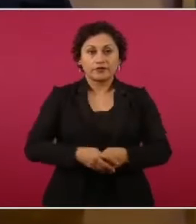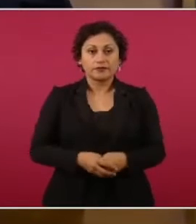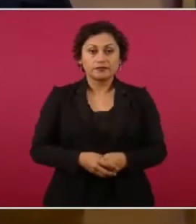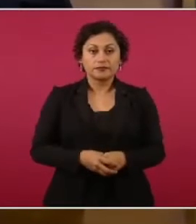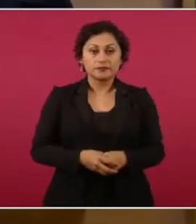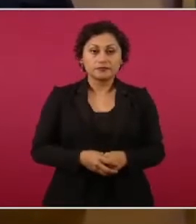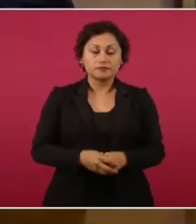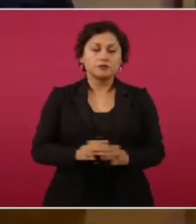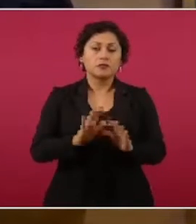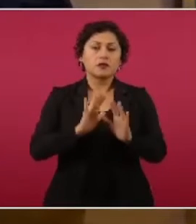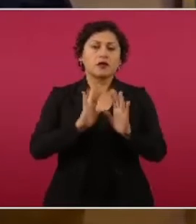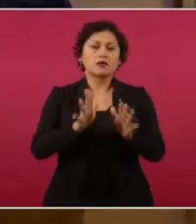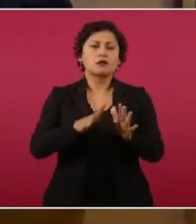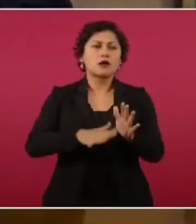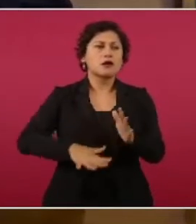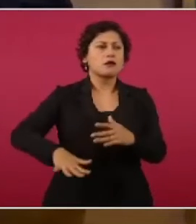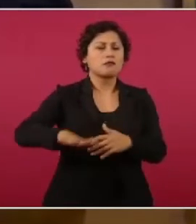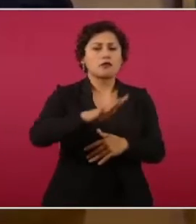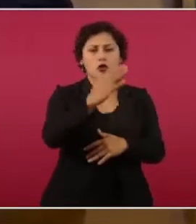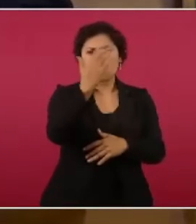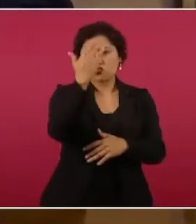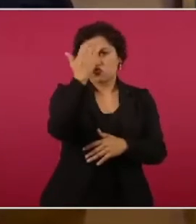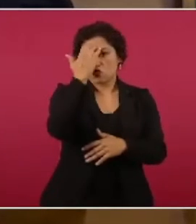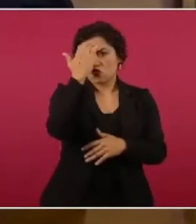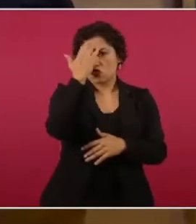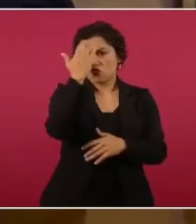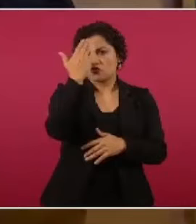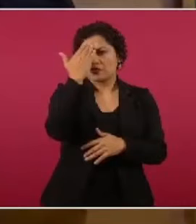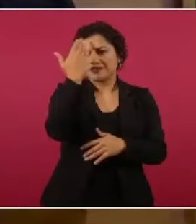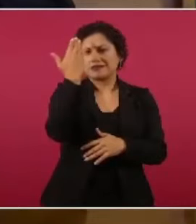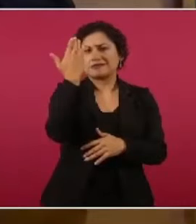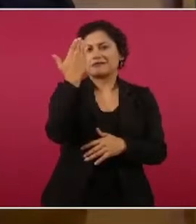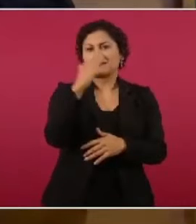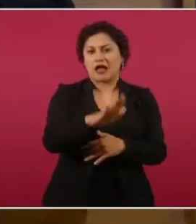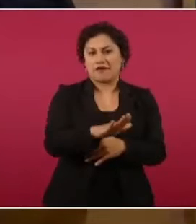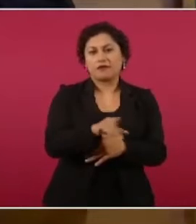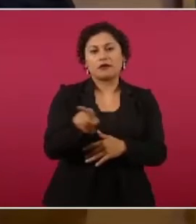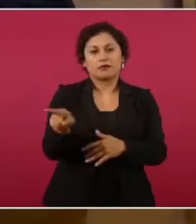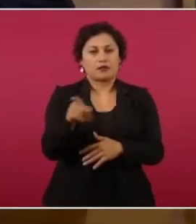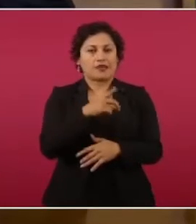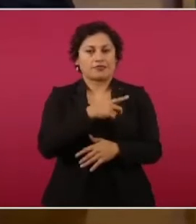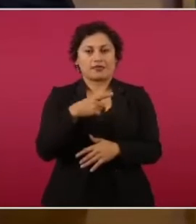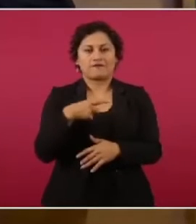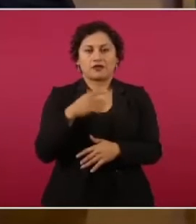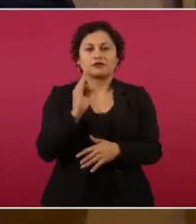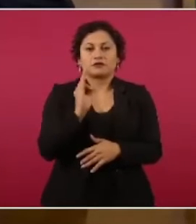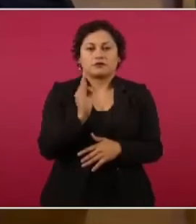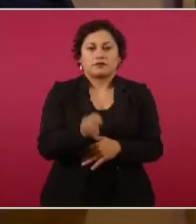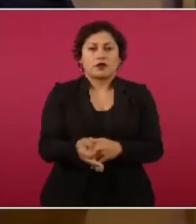de conocimiento, de aceptación de todo el mundo.